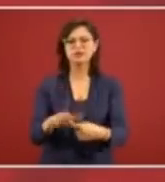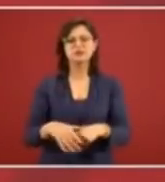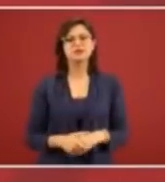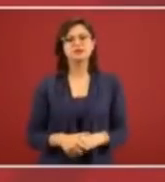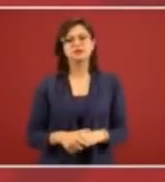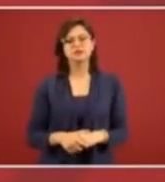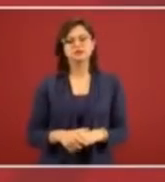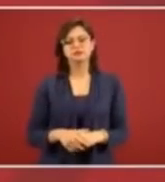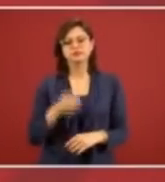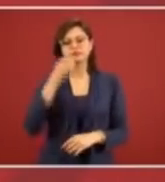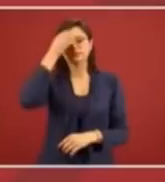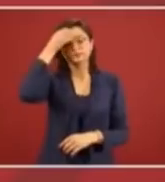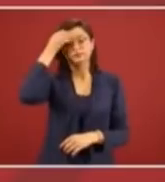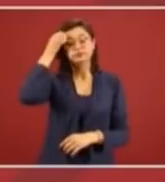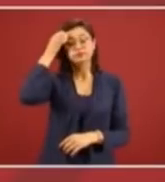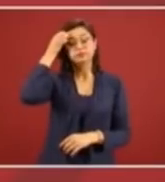cuando más